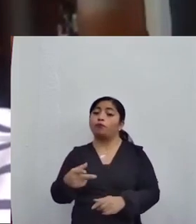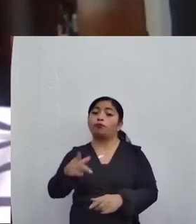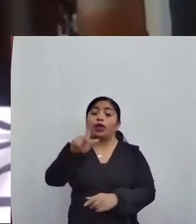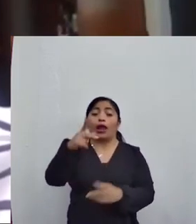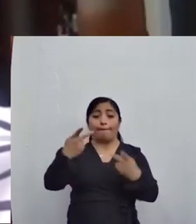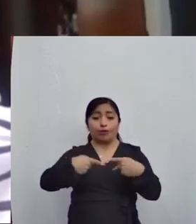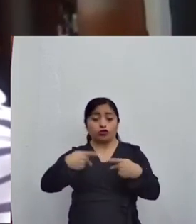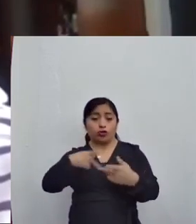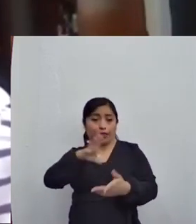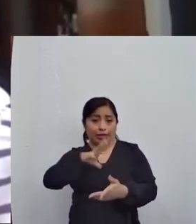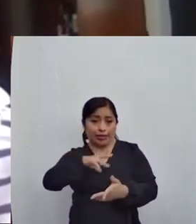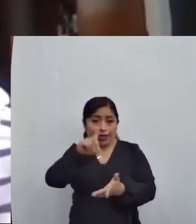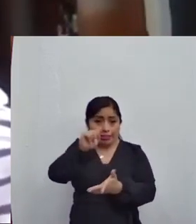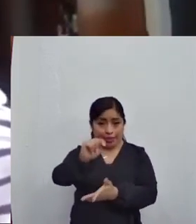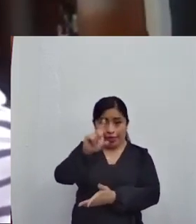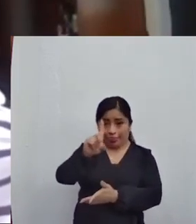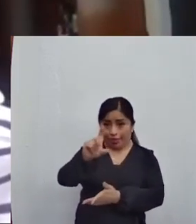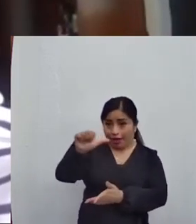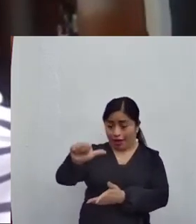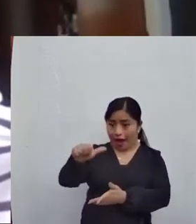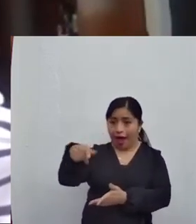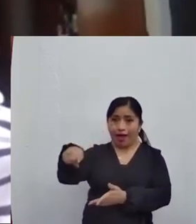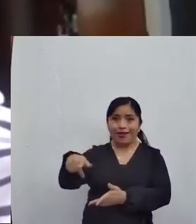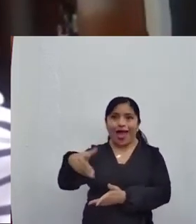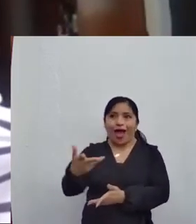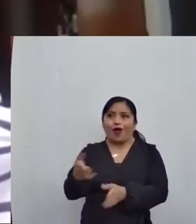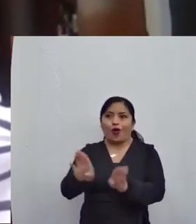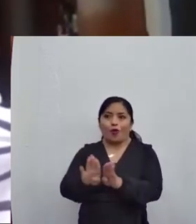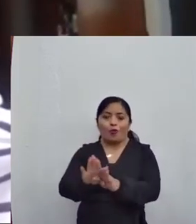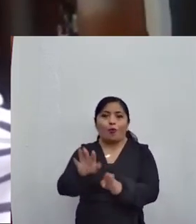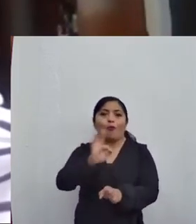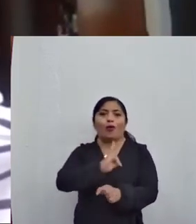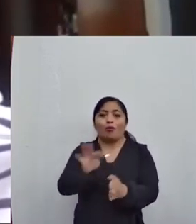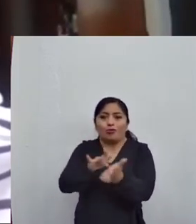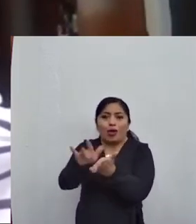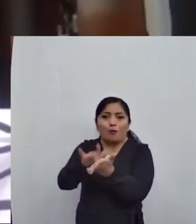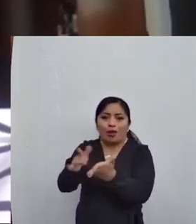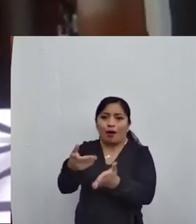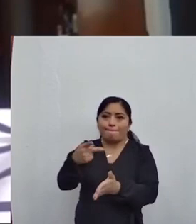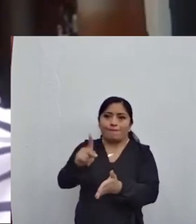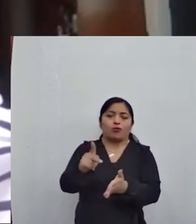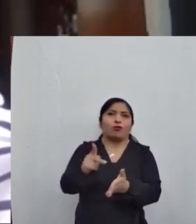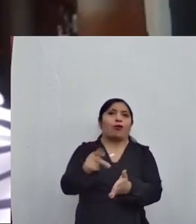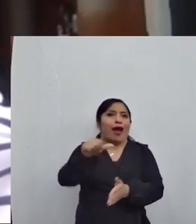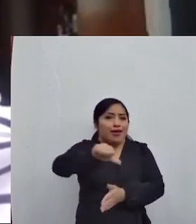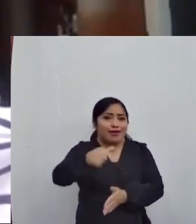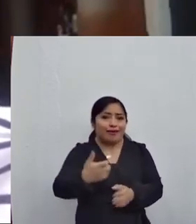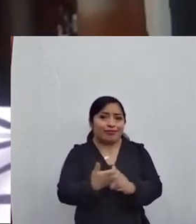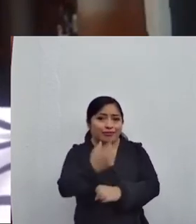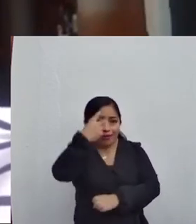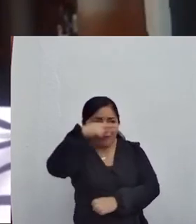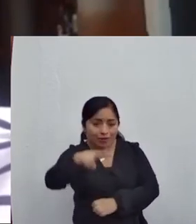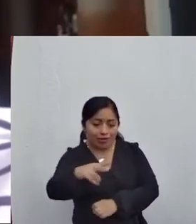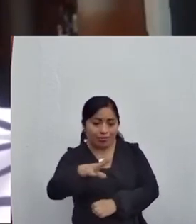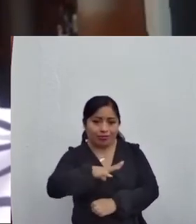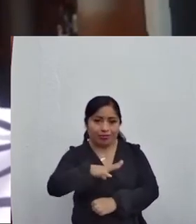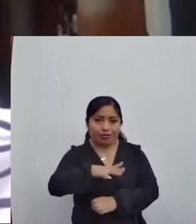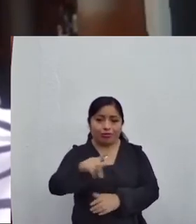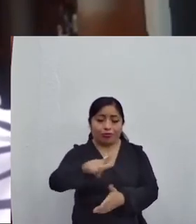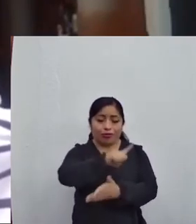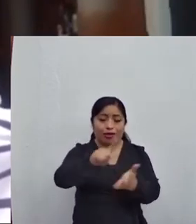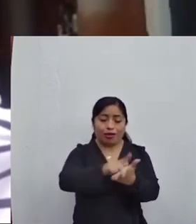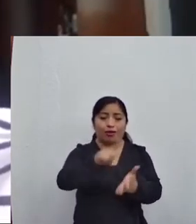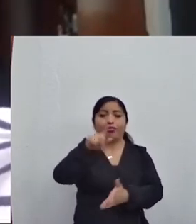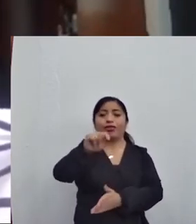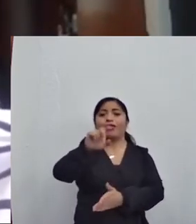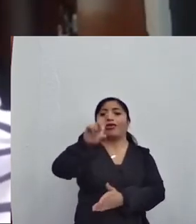comprenden. Entonces, yo la verdad sí estoy muy contenta porque el Estado de México tiene una ley para personas con TDA, tiene la